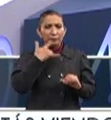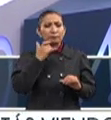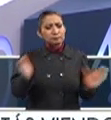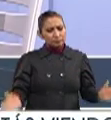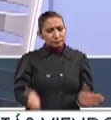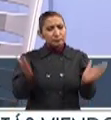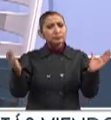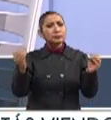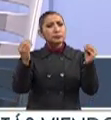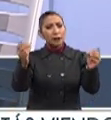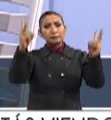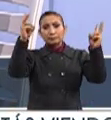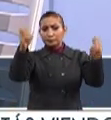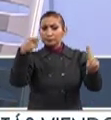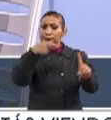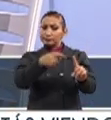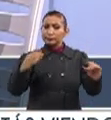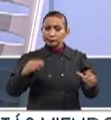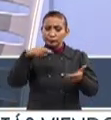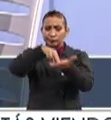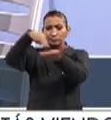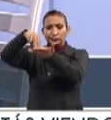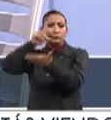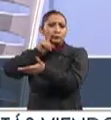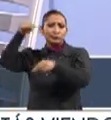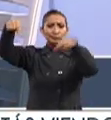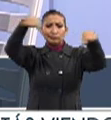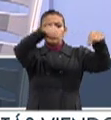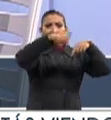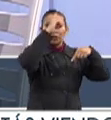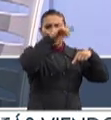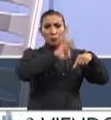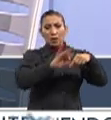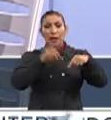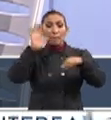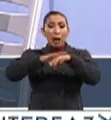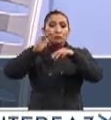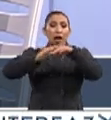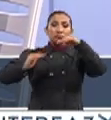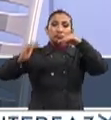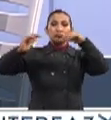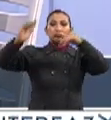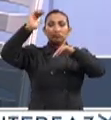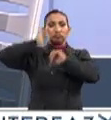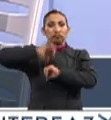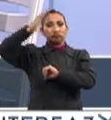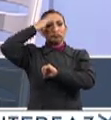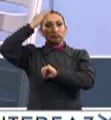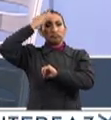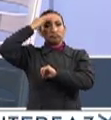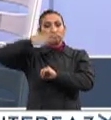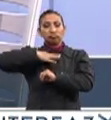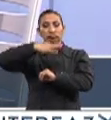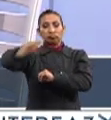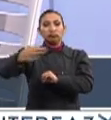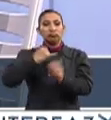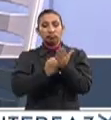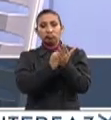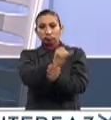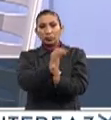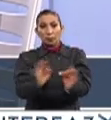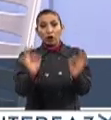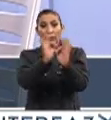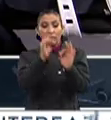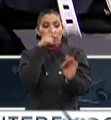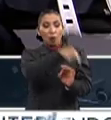de impulsar mucho el tema del empoderamiento de la mujer para que puedan llegar cada vez más a puestos de elección popular, a puestos de decisión,